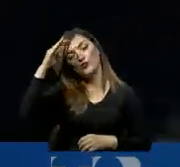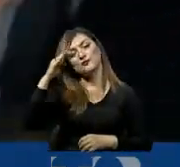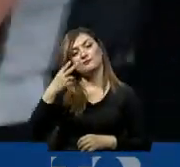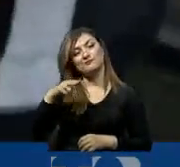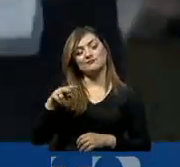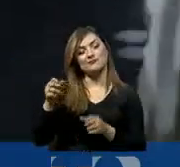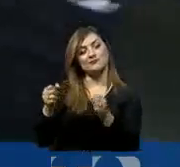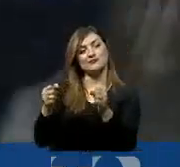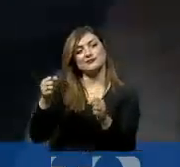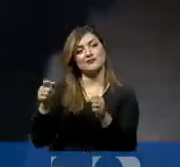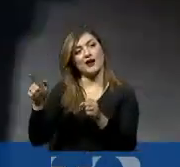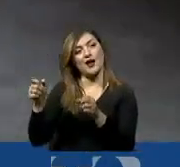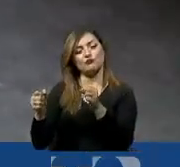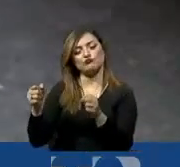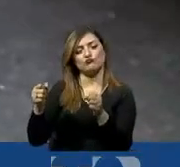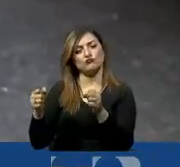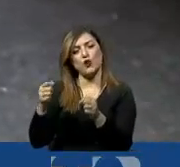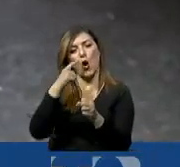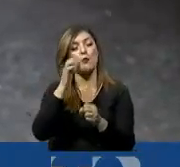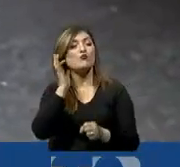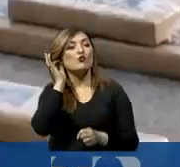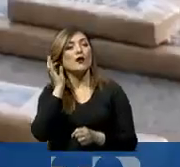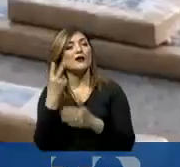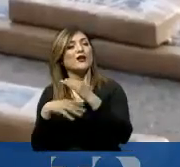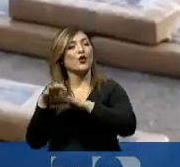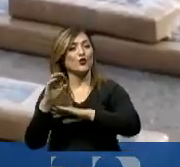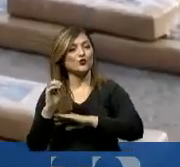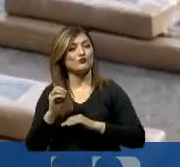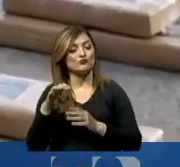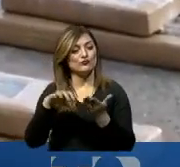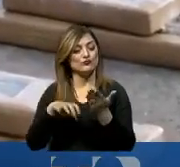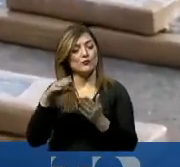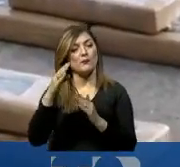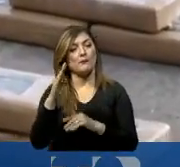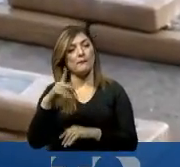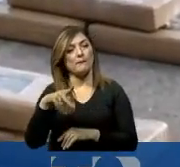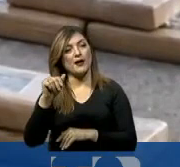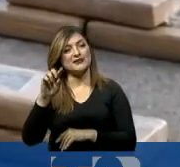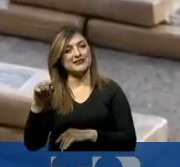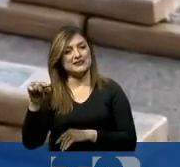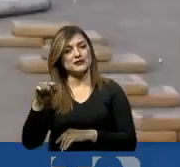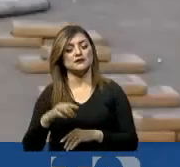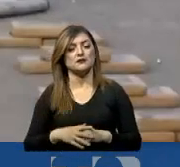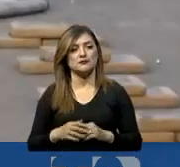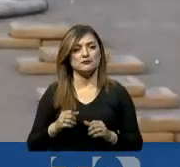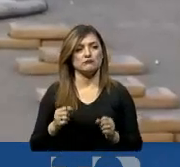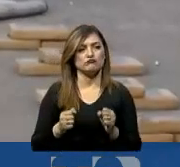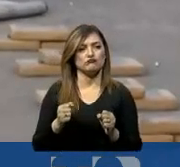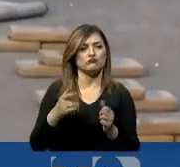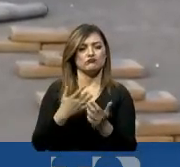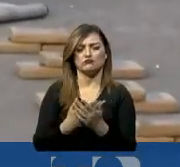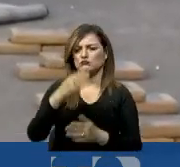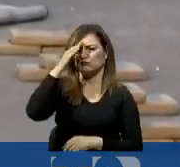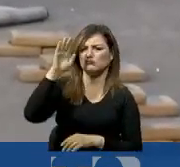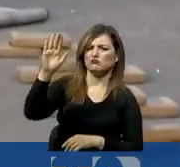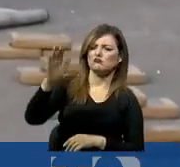lograron detener la marcha de este automotor en la parroquia La Paz y evitar que este cargamento de clorhidrato de cocaína llegue a su destino